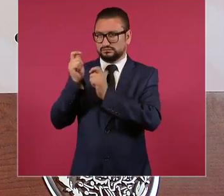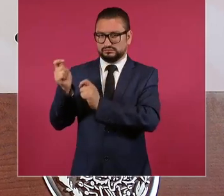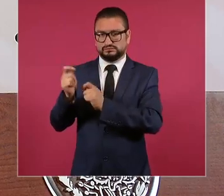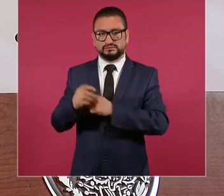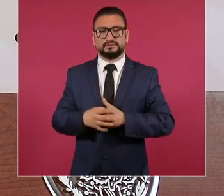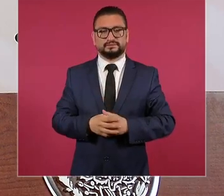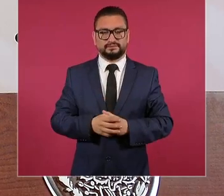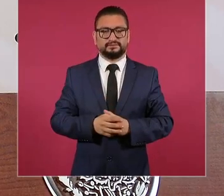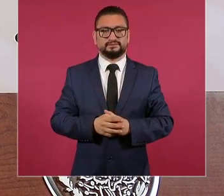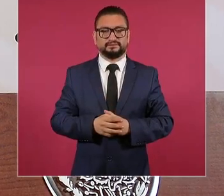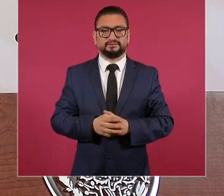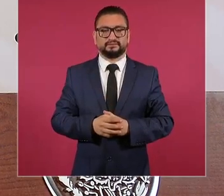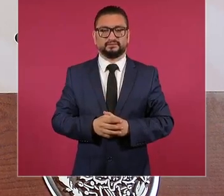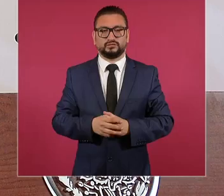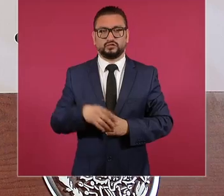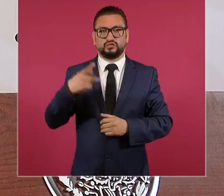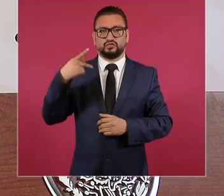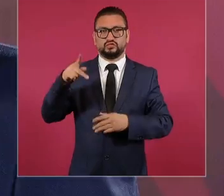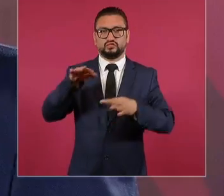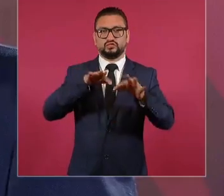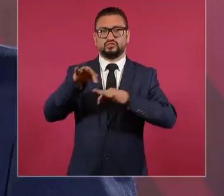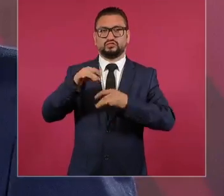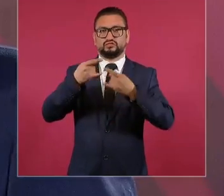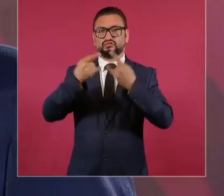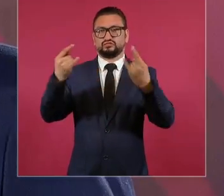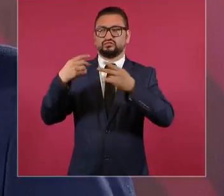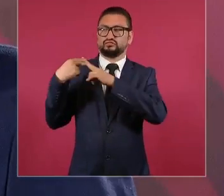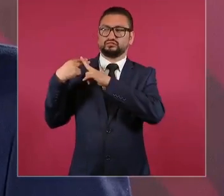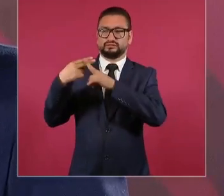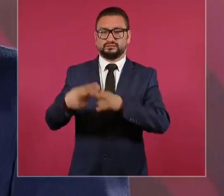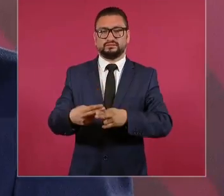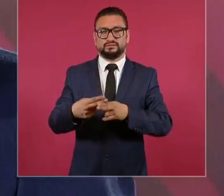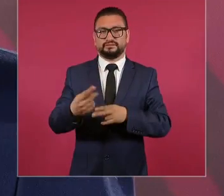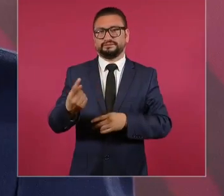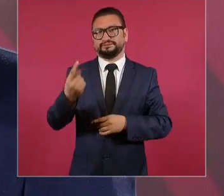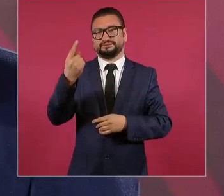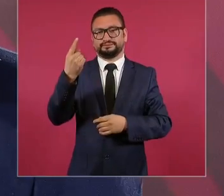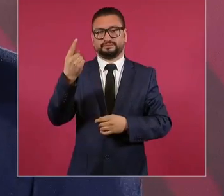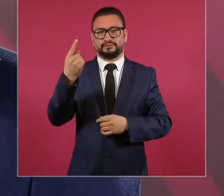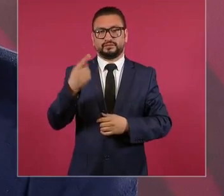por el trabajo pues uno